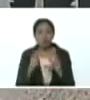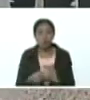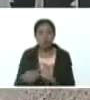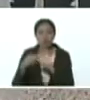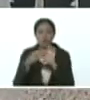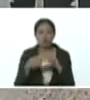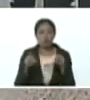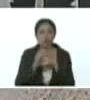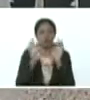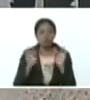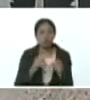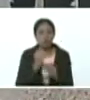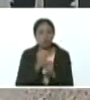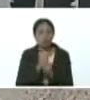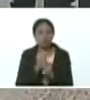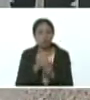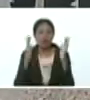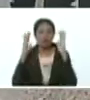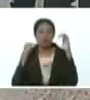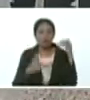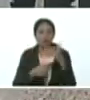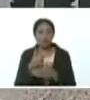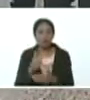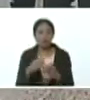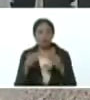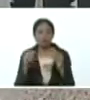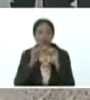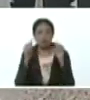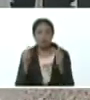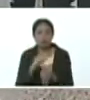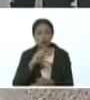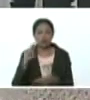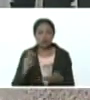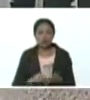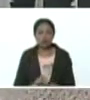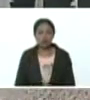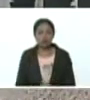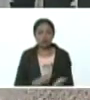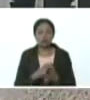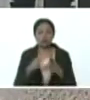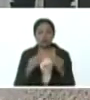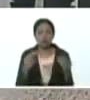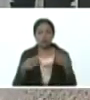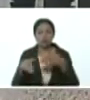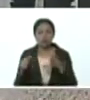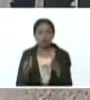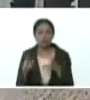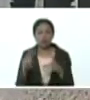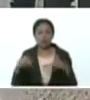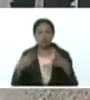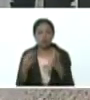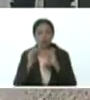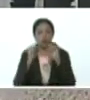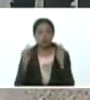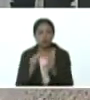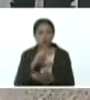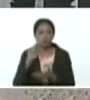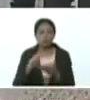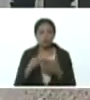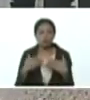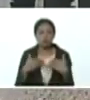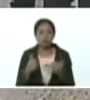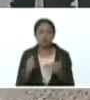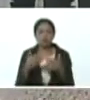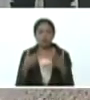y eficiente trabaja para atender todo el sistema nacional, sobre todo la construcción del nuevo Sistema Nacional de Salud